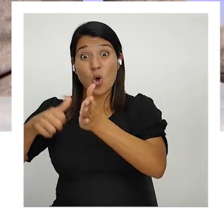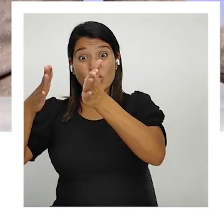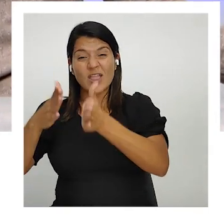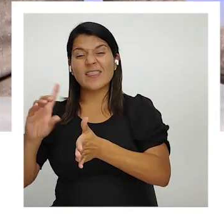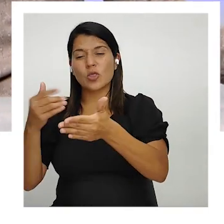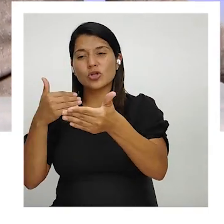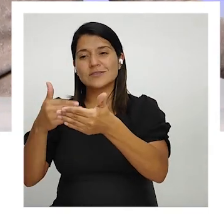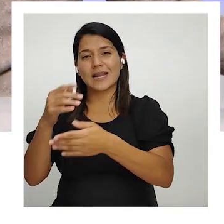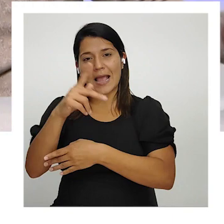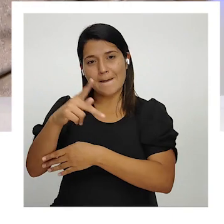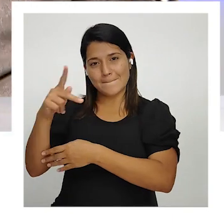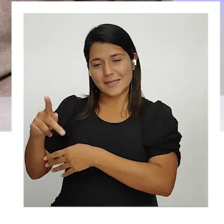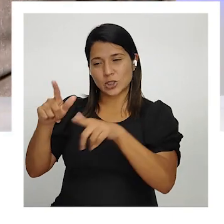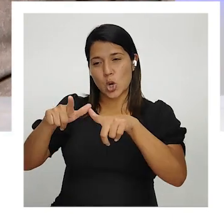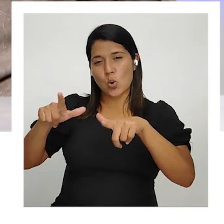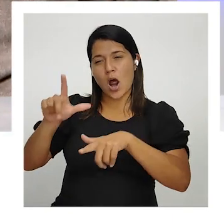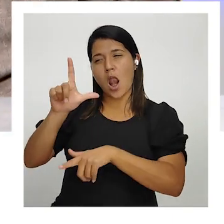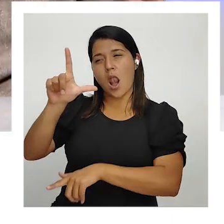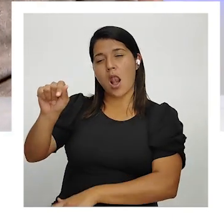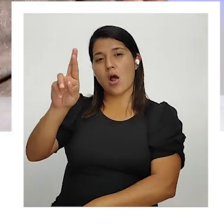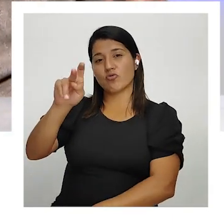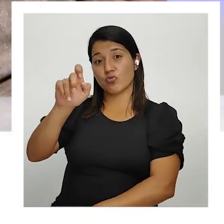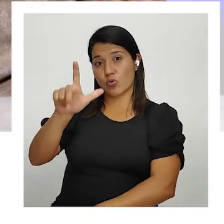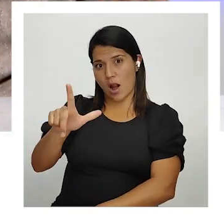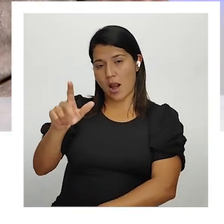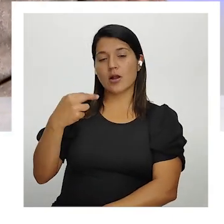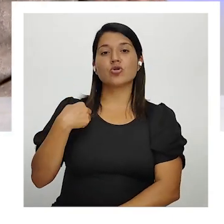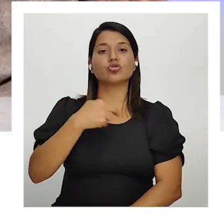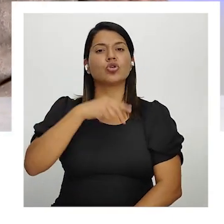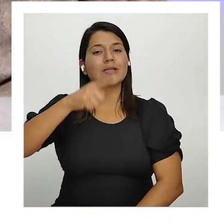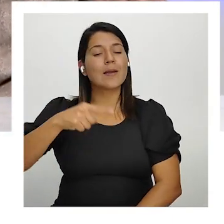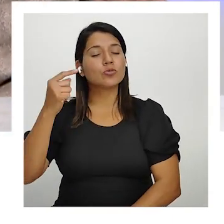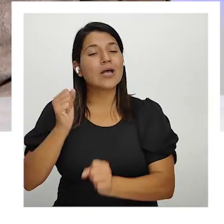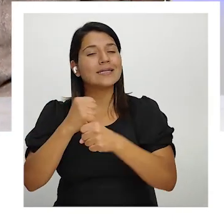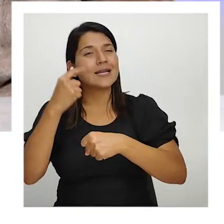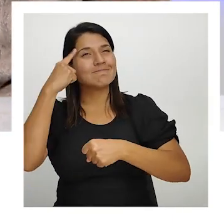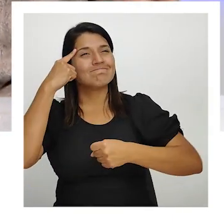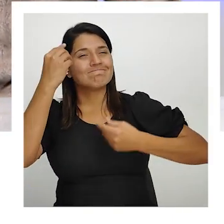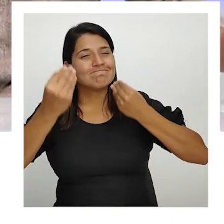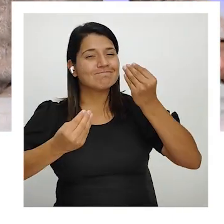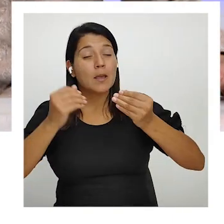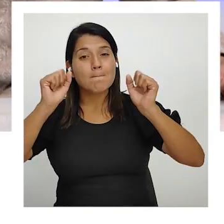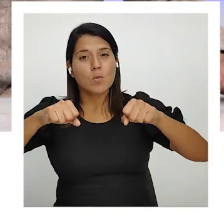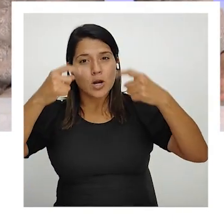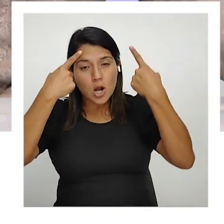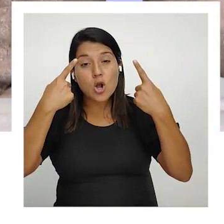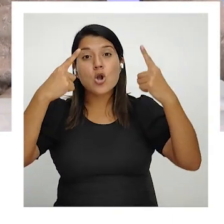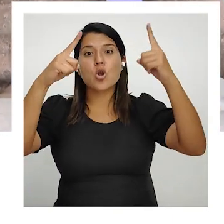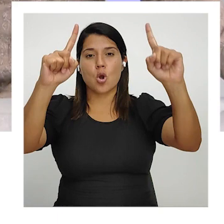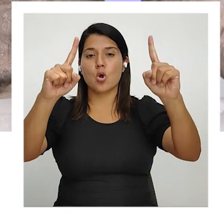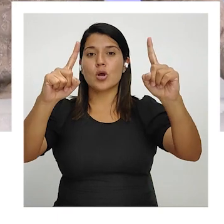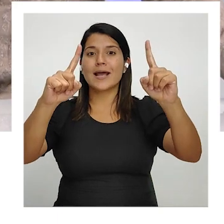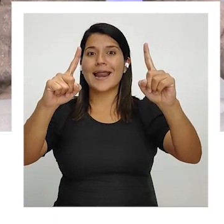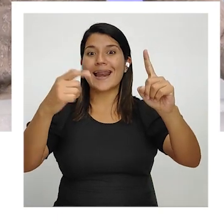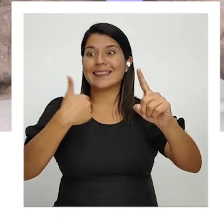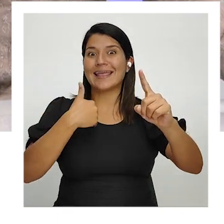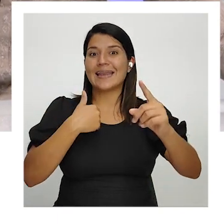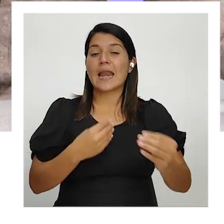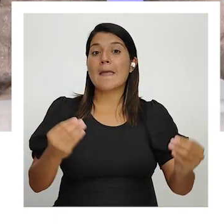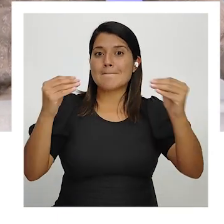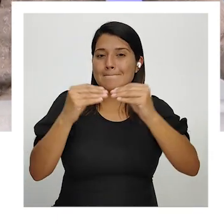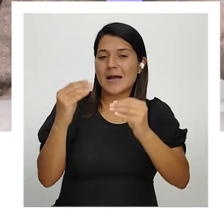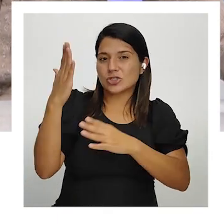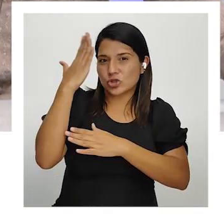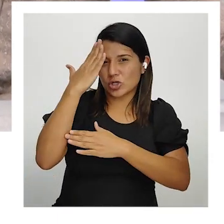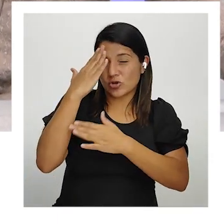zonas rurales. Tenemos que ser conscientes y lograr aumentar el conocimiento nuestro sobre las funciones del